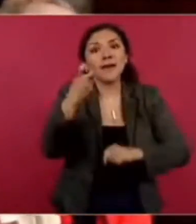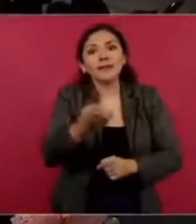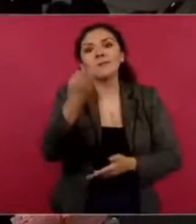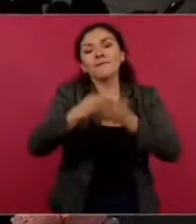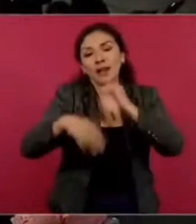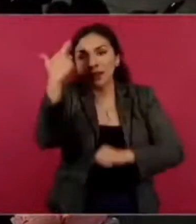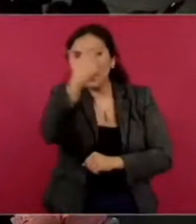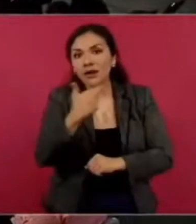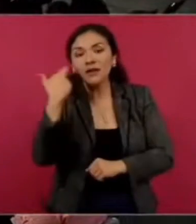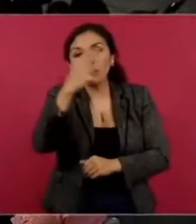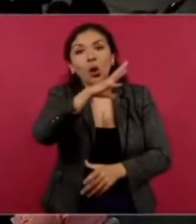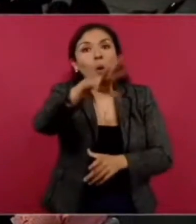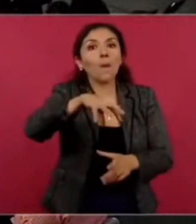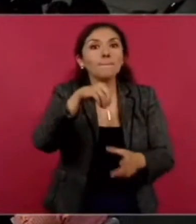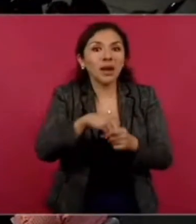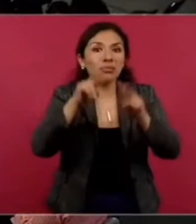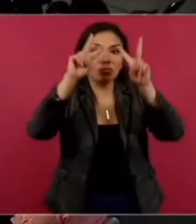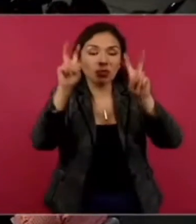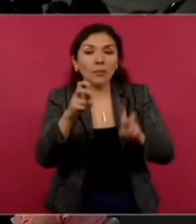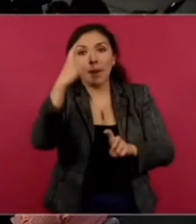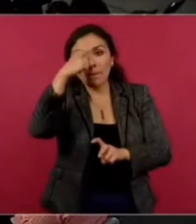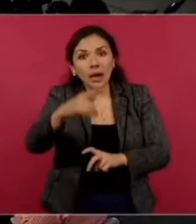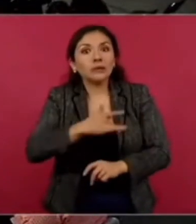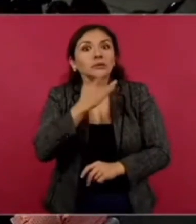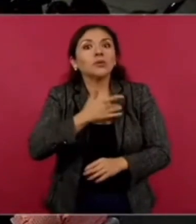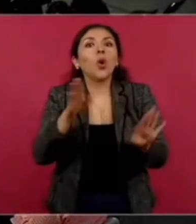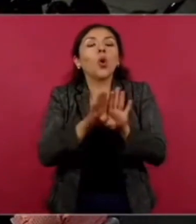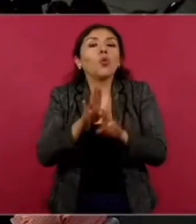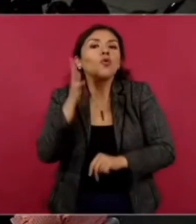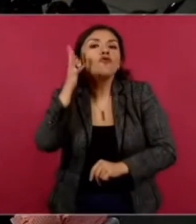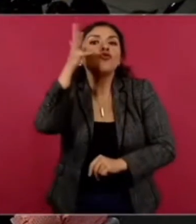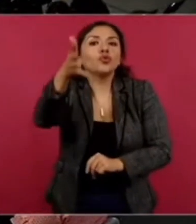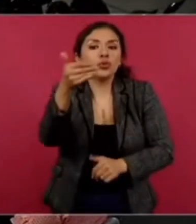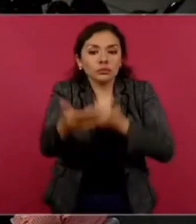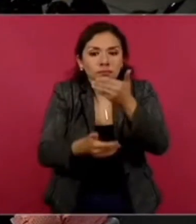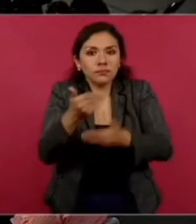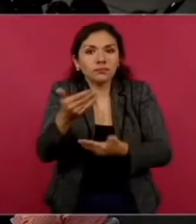este tema y sobre todo se vea hacia el futuro cómo se puede seguir caminando en ese aspecto.